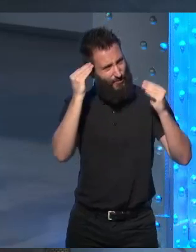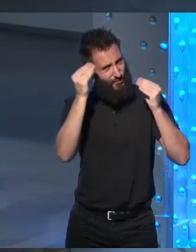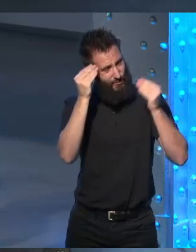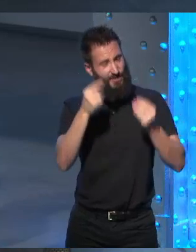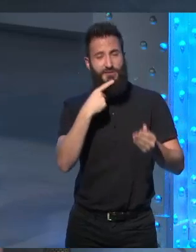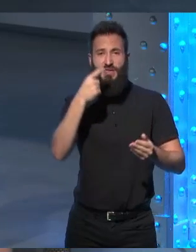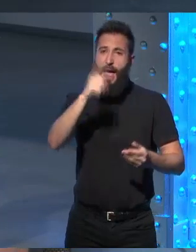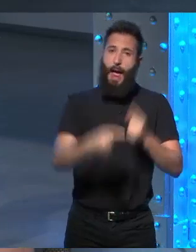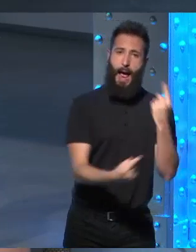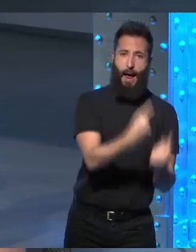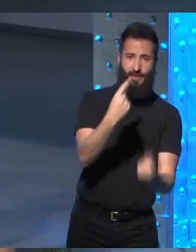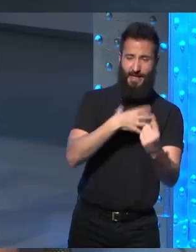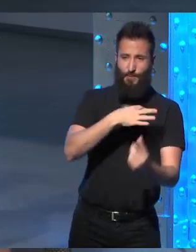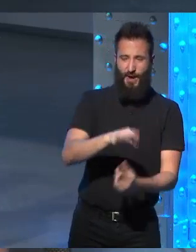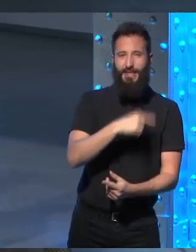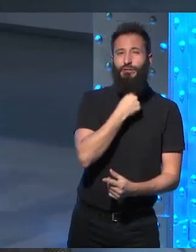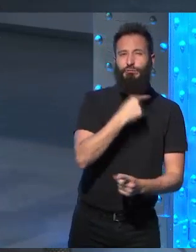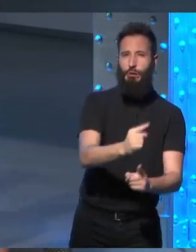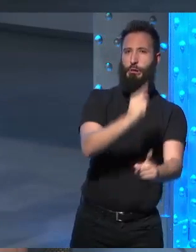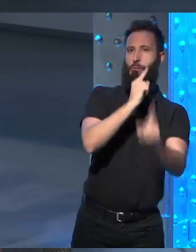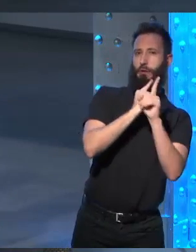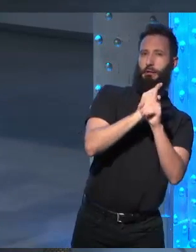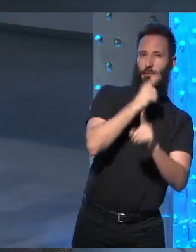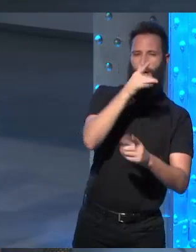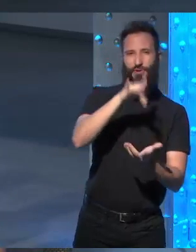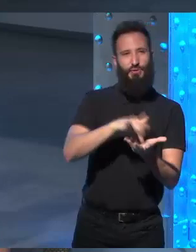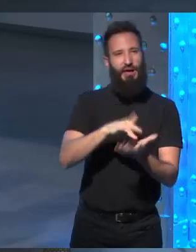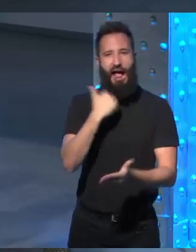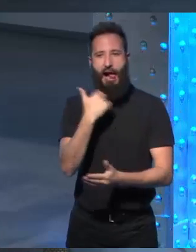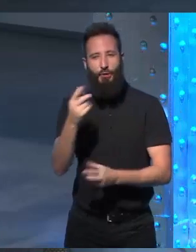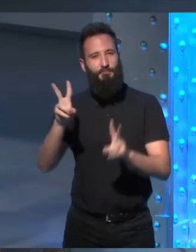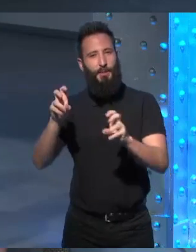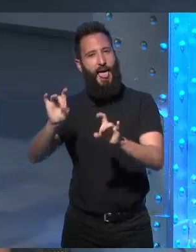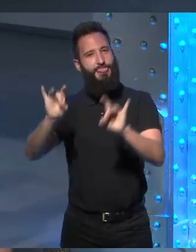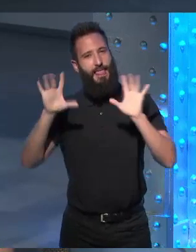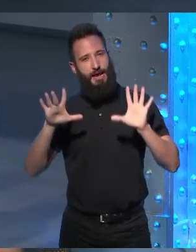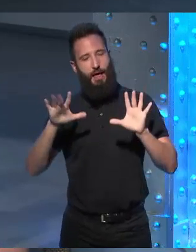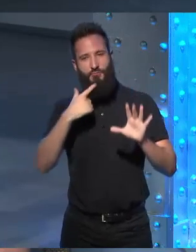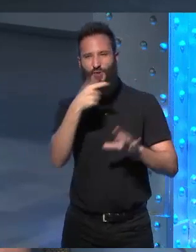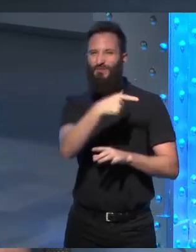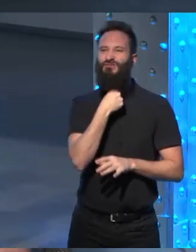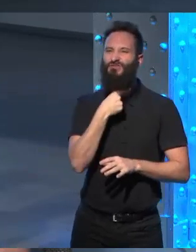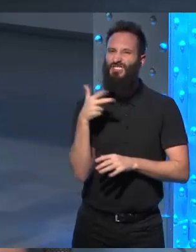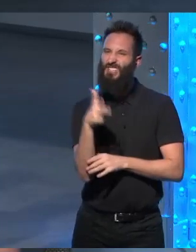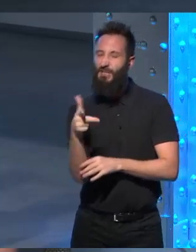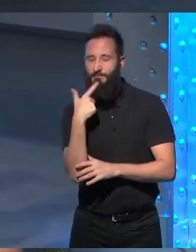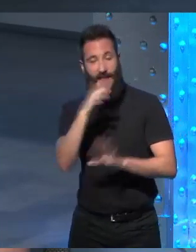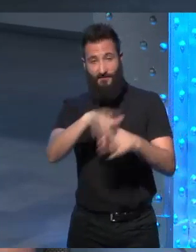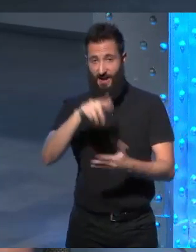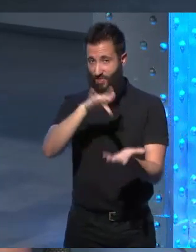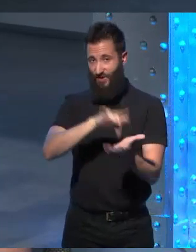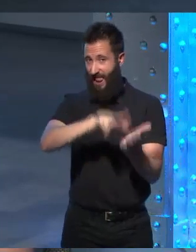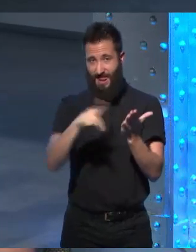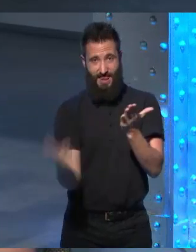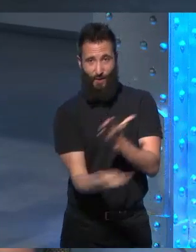que a veces también juega en mi contra de estás frivolizando acerca de algo importante, pero que creo que al final se está entendiendo bien el lenguaje, y también